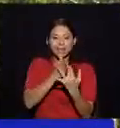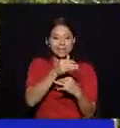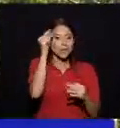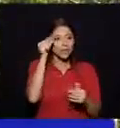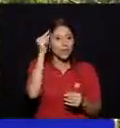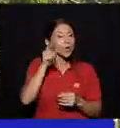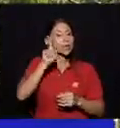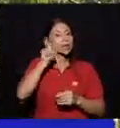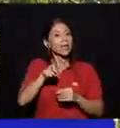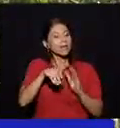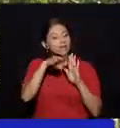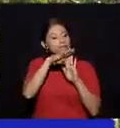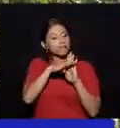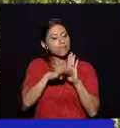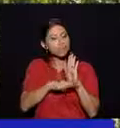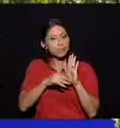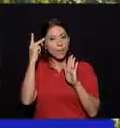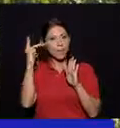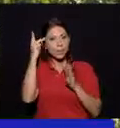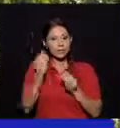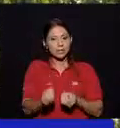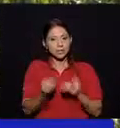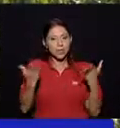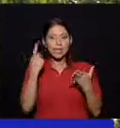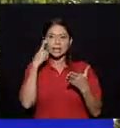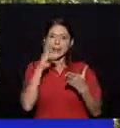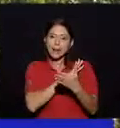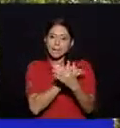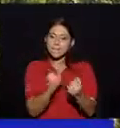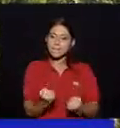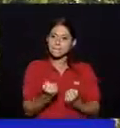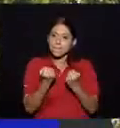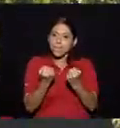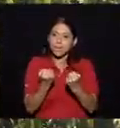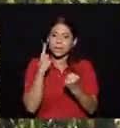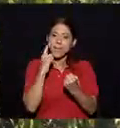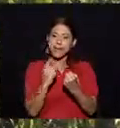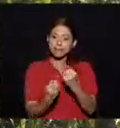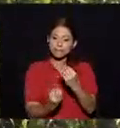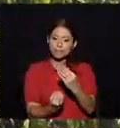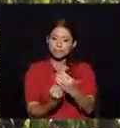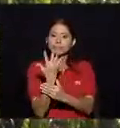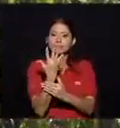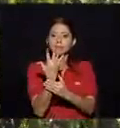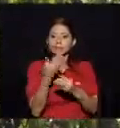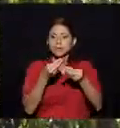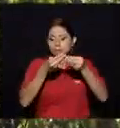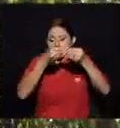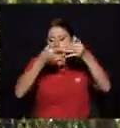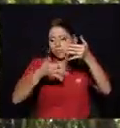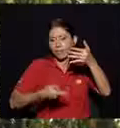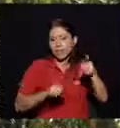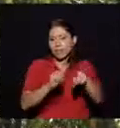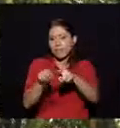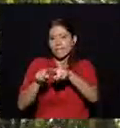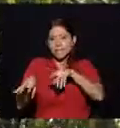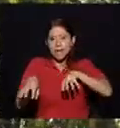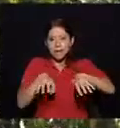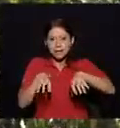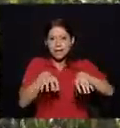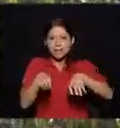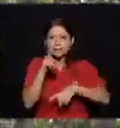generar políticas públicas que permitan potenciar, generar toda esa amplia gama de